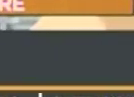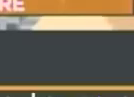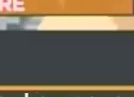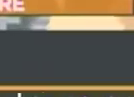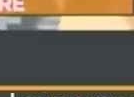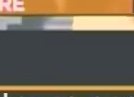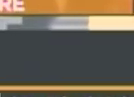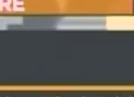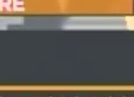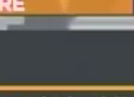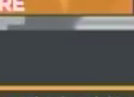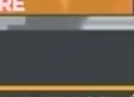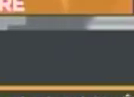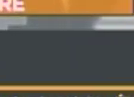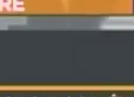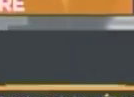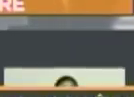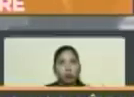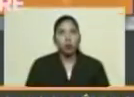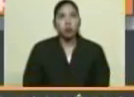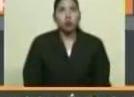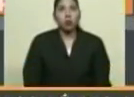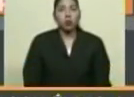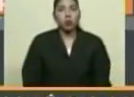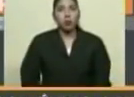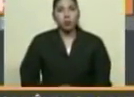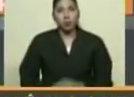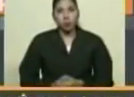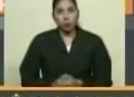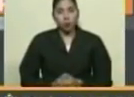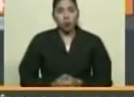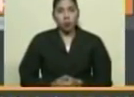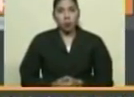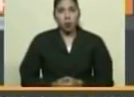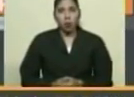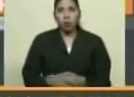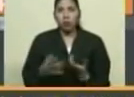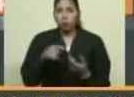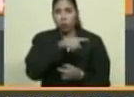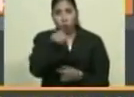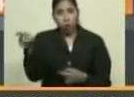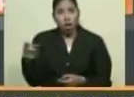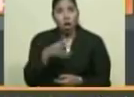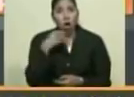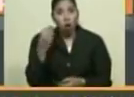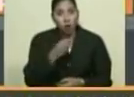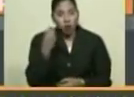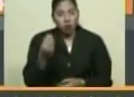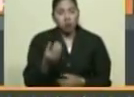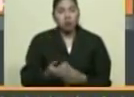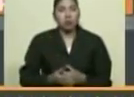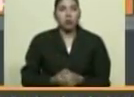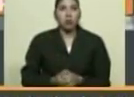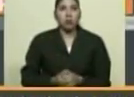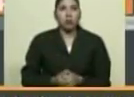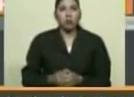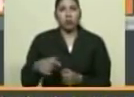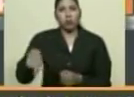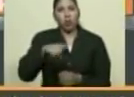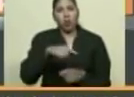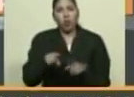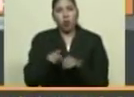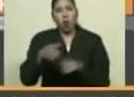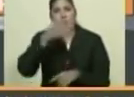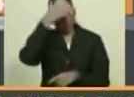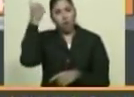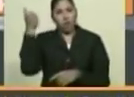Muchachos y muchachas, porque uno ve muchas caras jóvenes. No permitan que nos hagan olvidar a Hugo